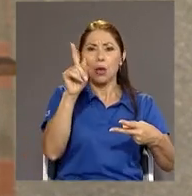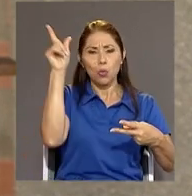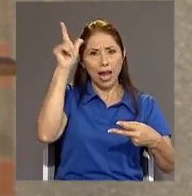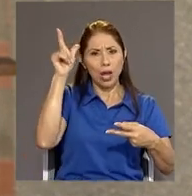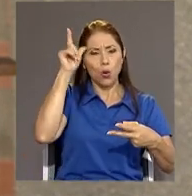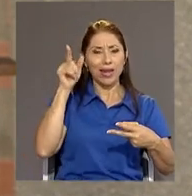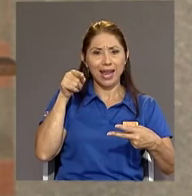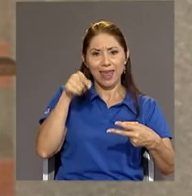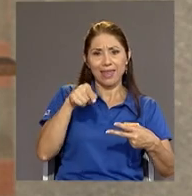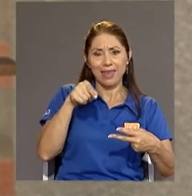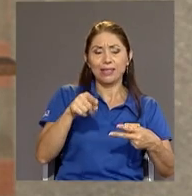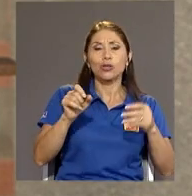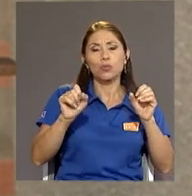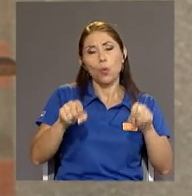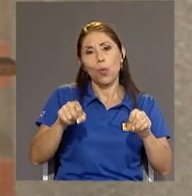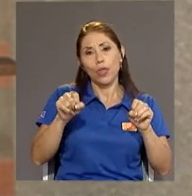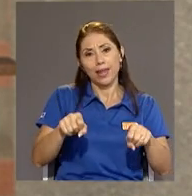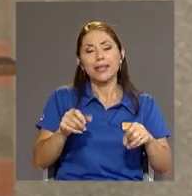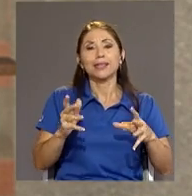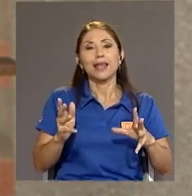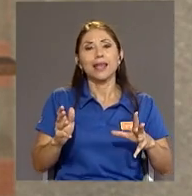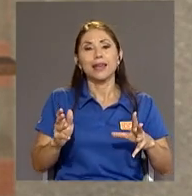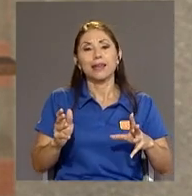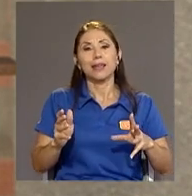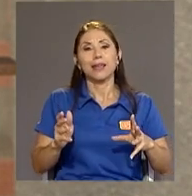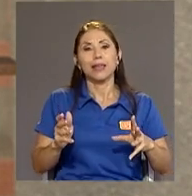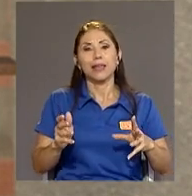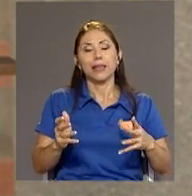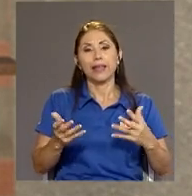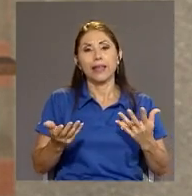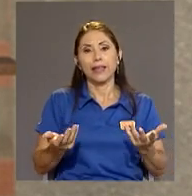podría ir por el lado de